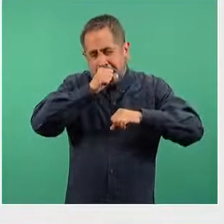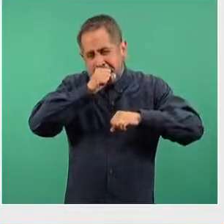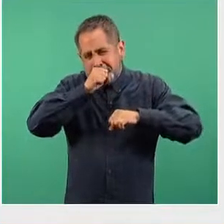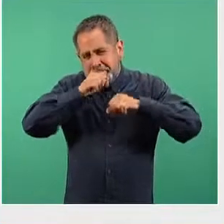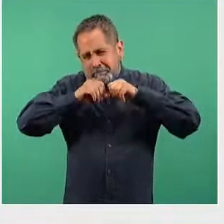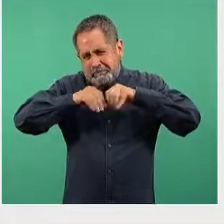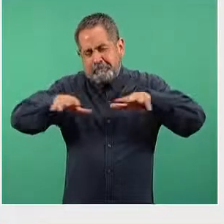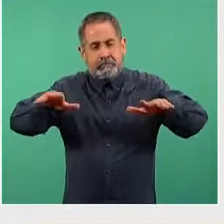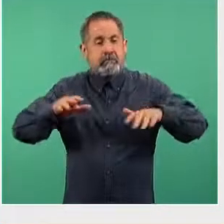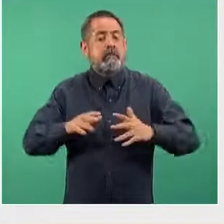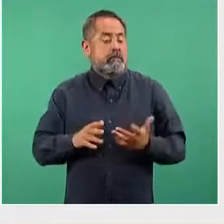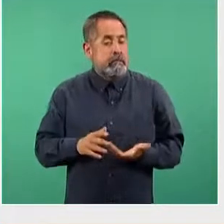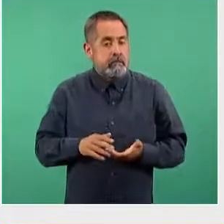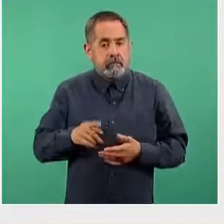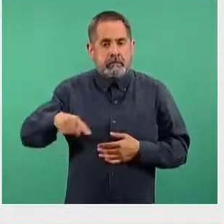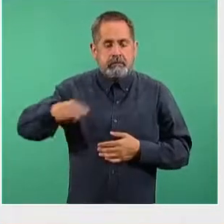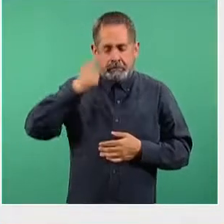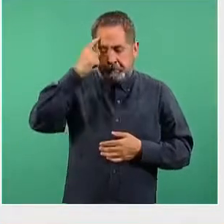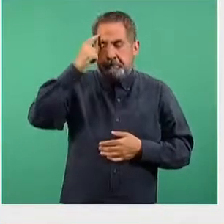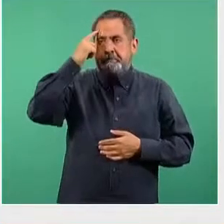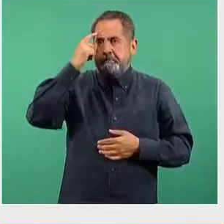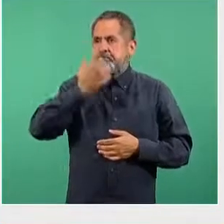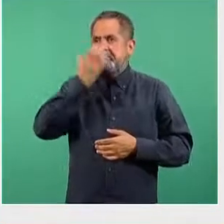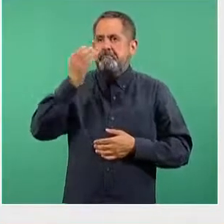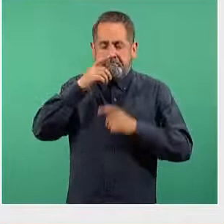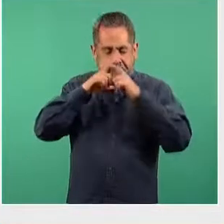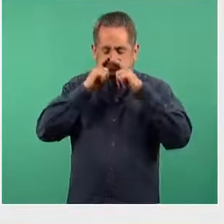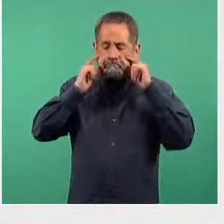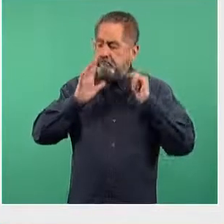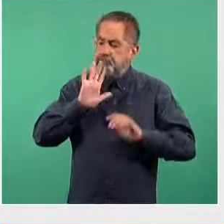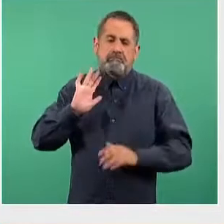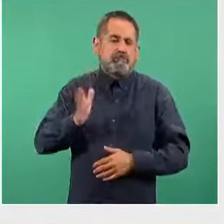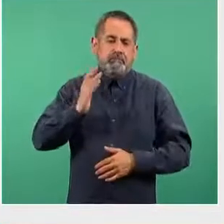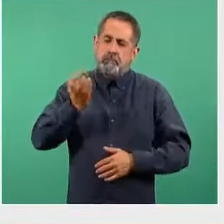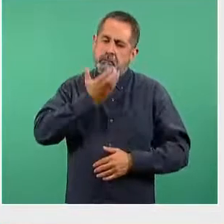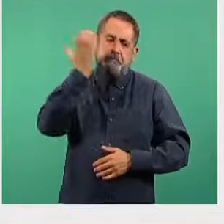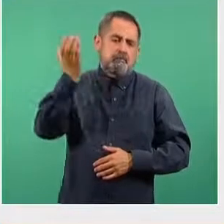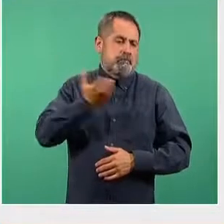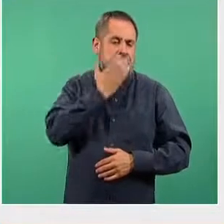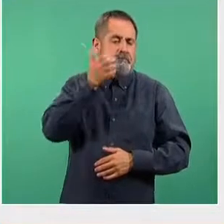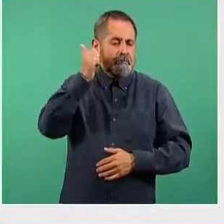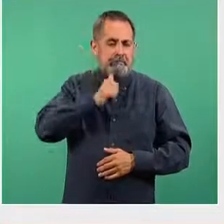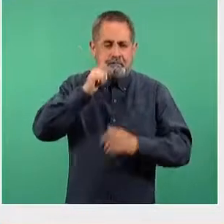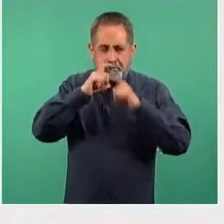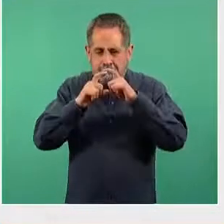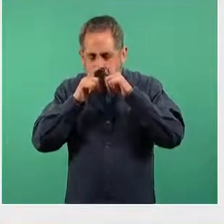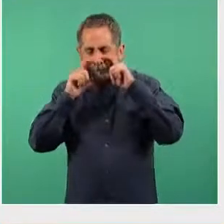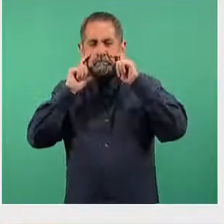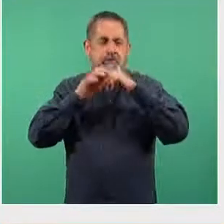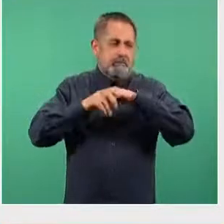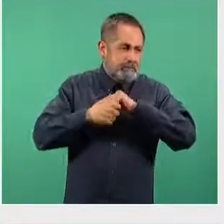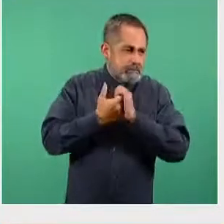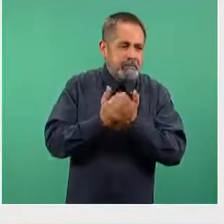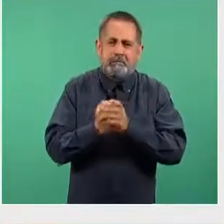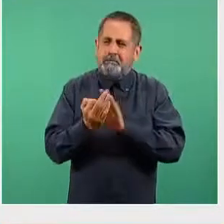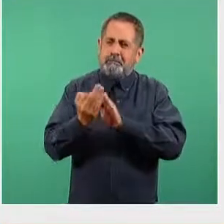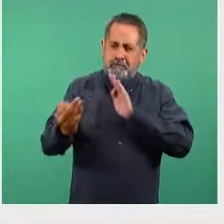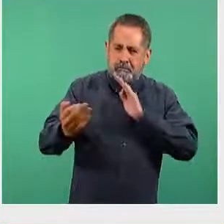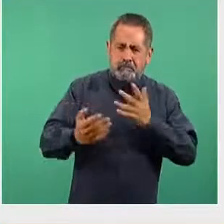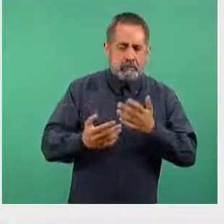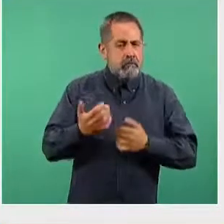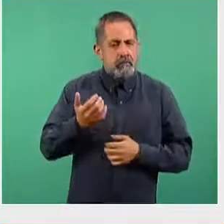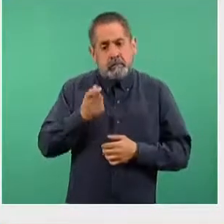hacer costumbre el uso o la aplicación de las medidas universales, sino también generar la adopción